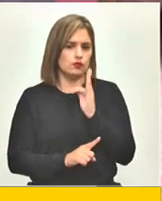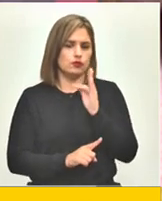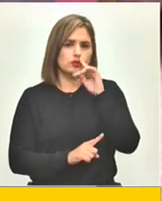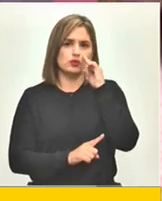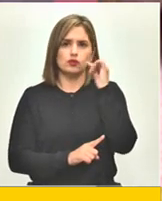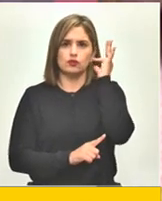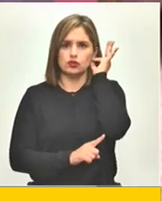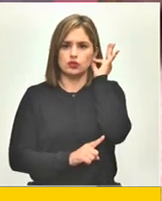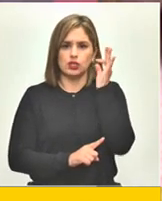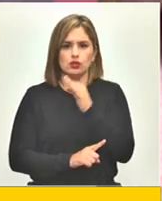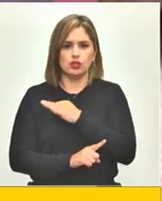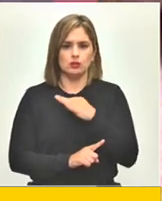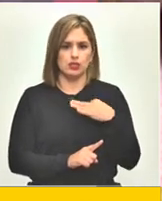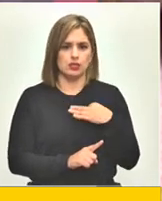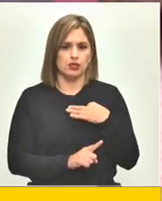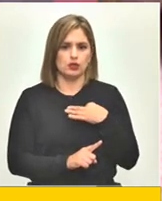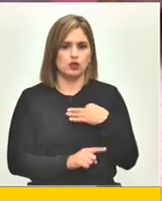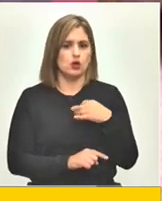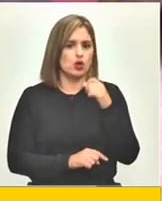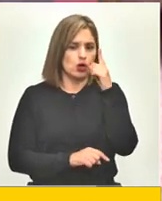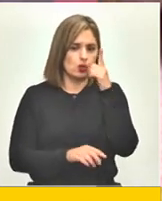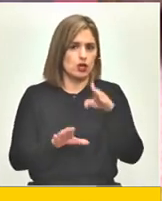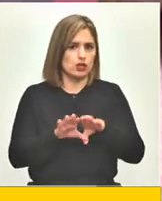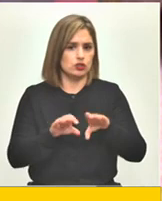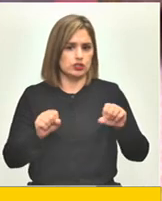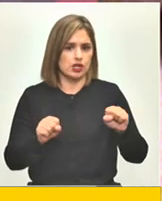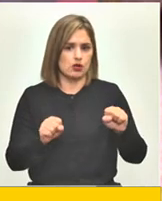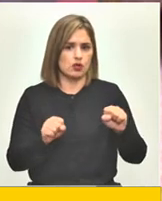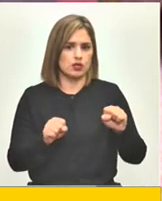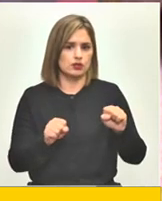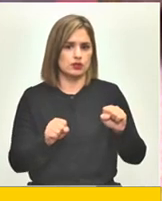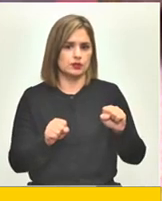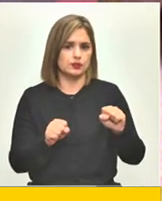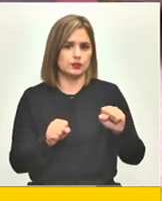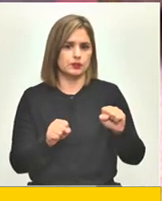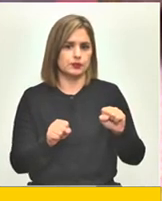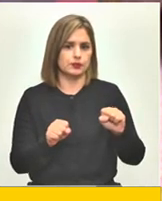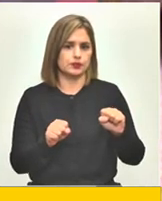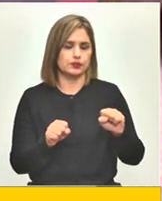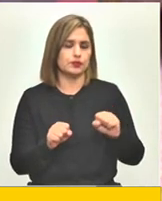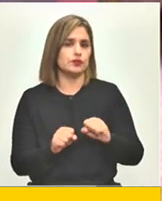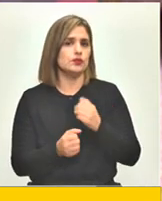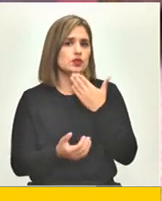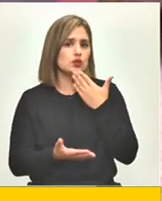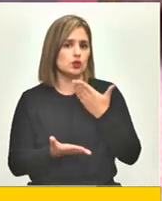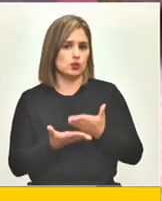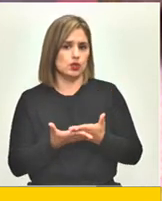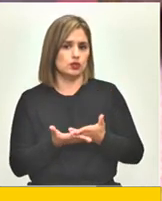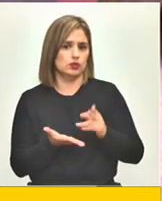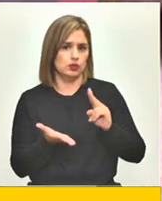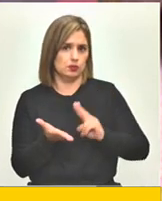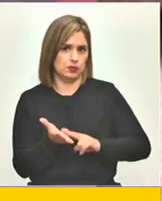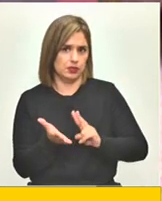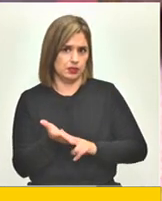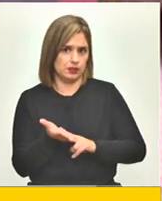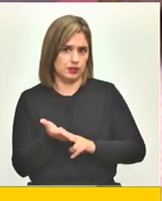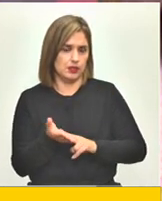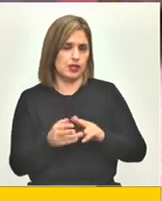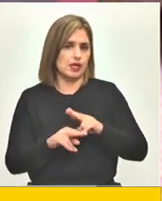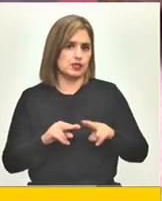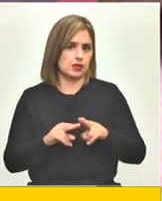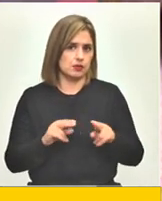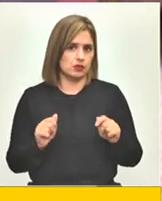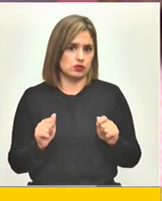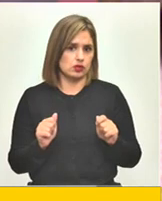funcionarios de el Ministerio Cuáles son los acuerdos alcanzados y cuando efectivamente se va a resolver